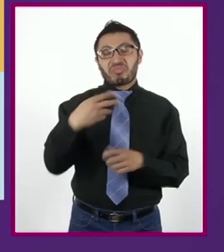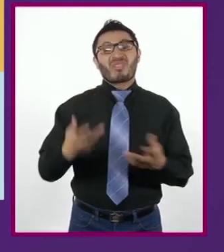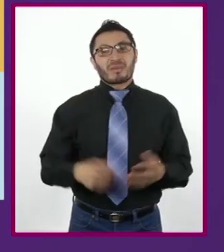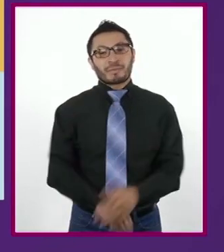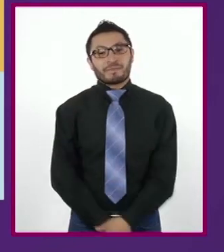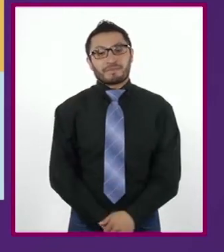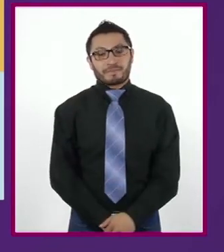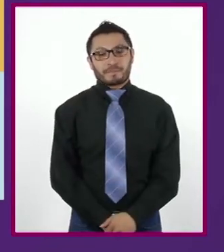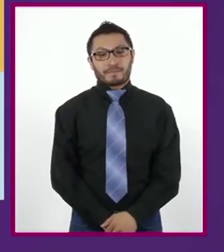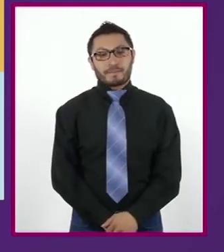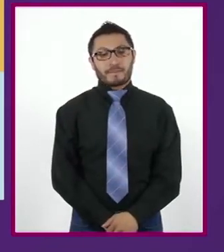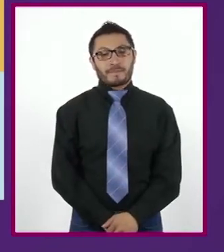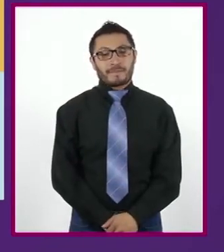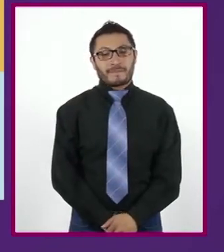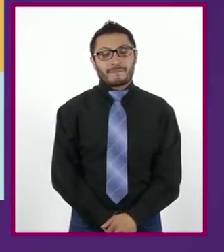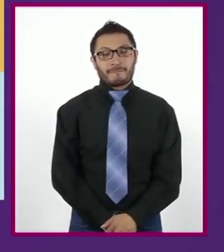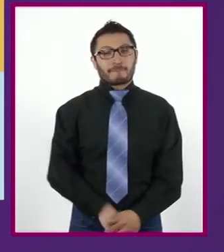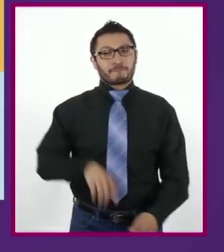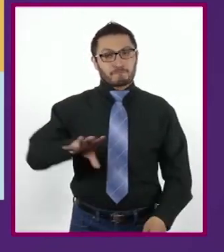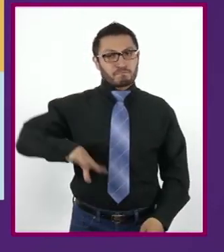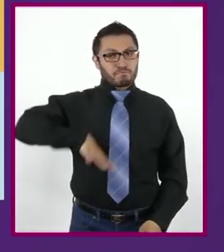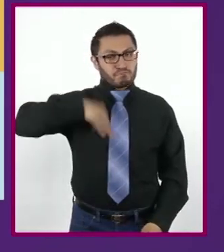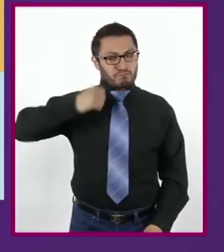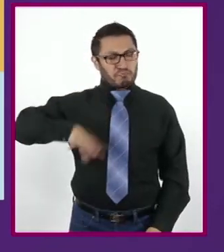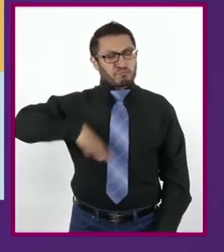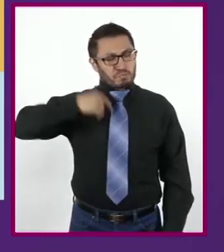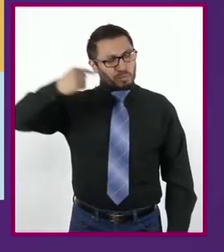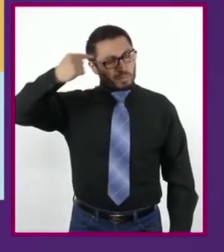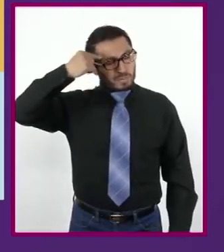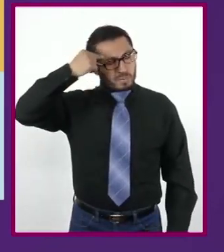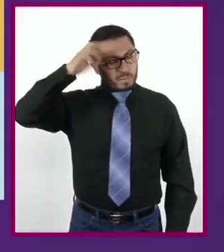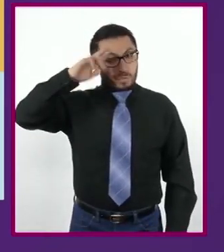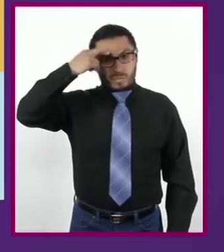polígono? Trata de recordarlo.